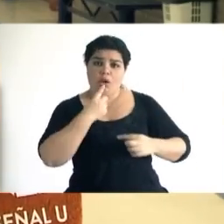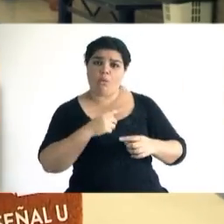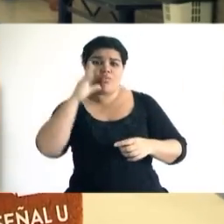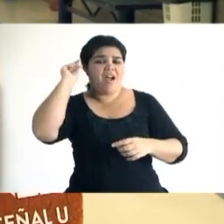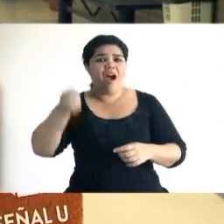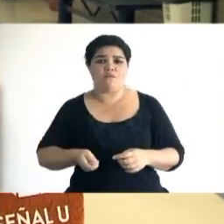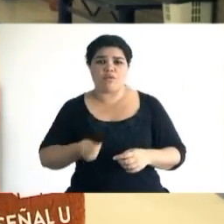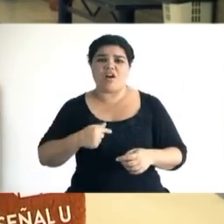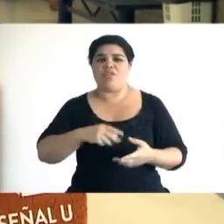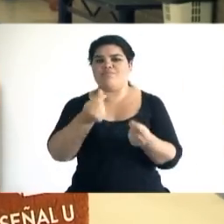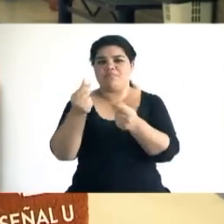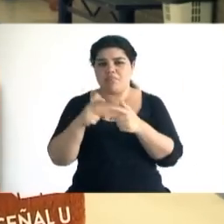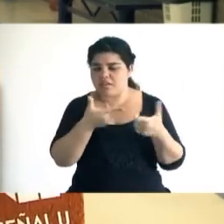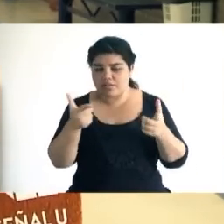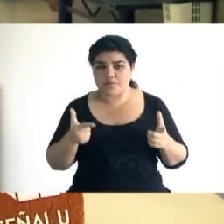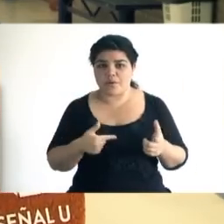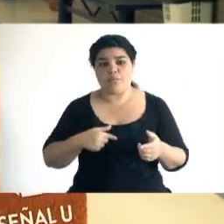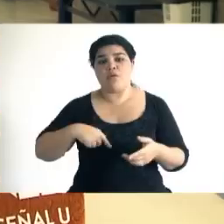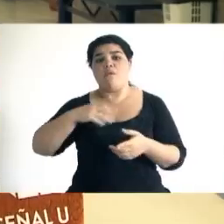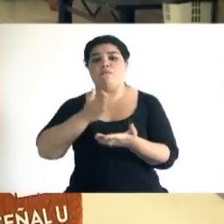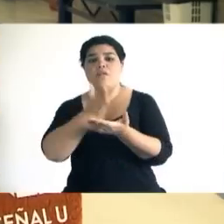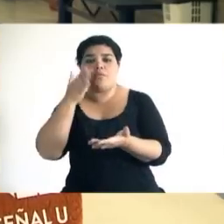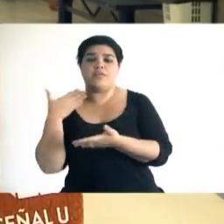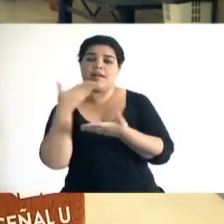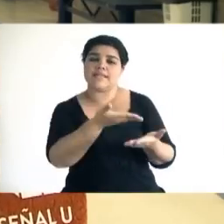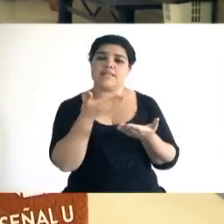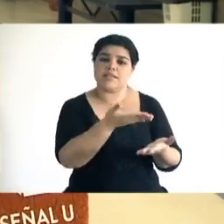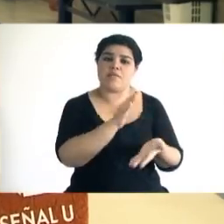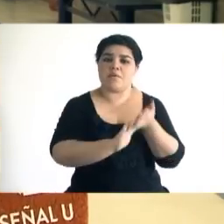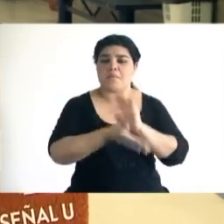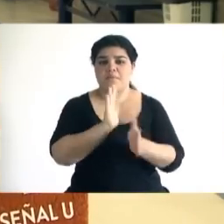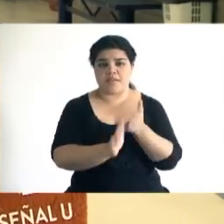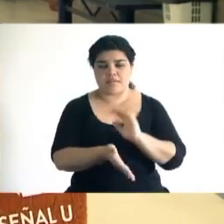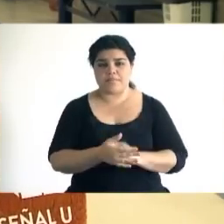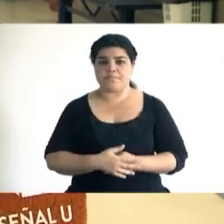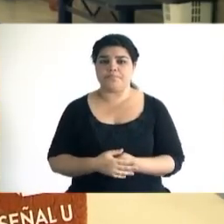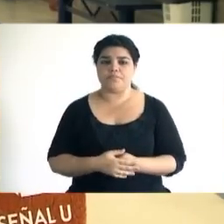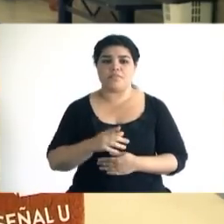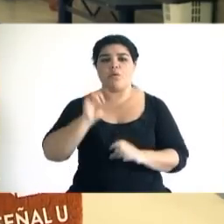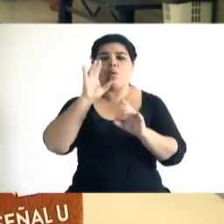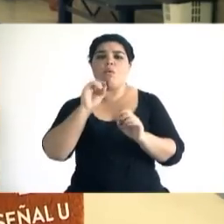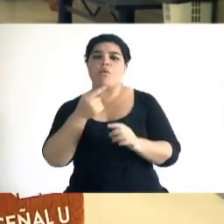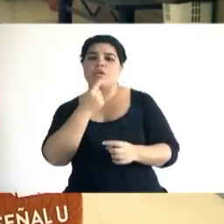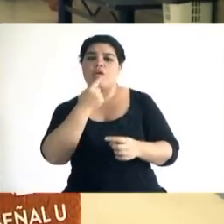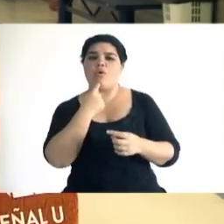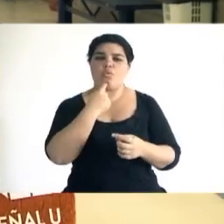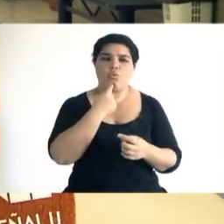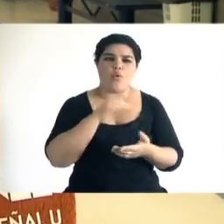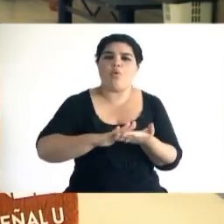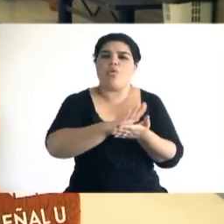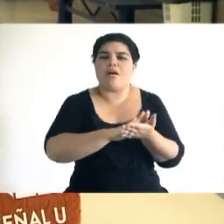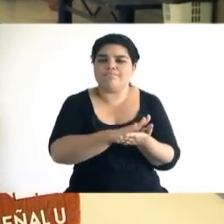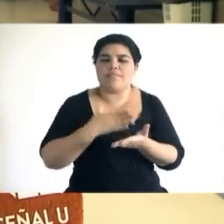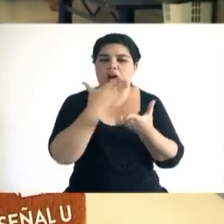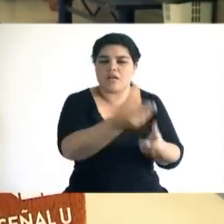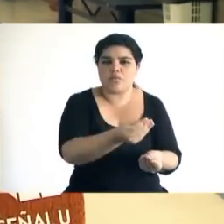no tienen el acceso o el dinero necesario para pagarlo, bueno, la facultad brinda ese servicio en forma gratuita solamente asesoramos, no podemos patrocinar en